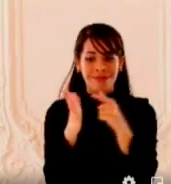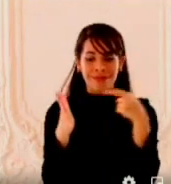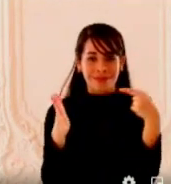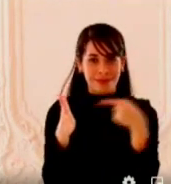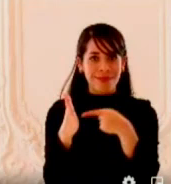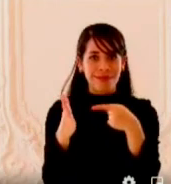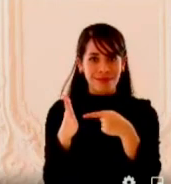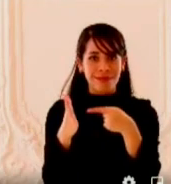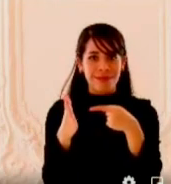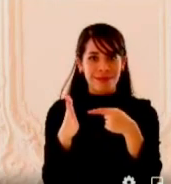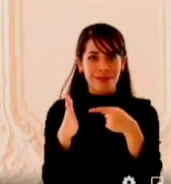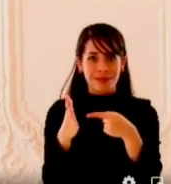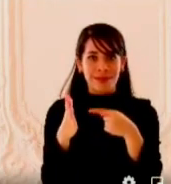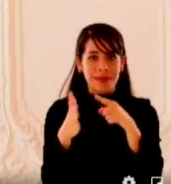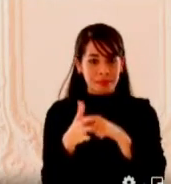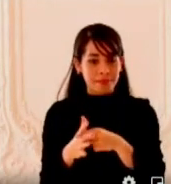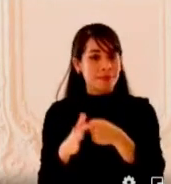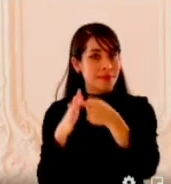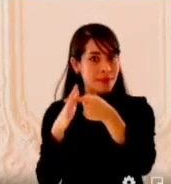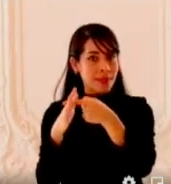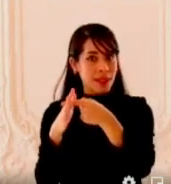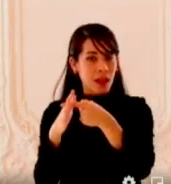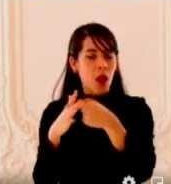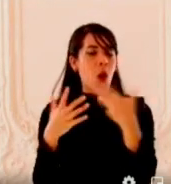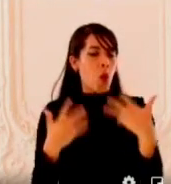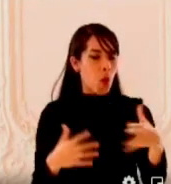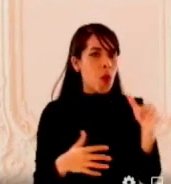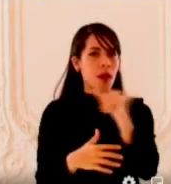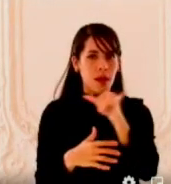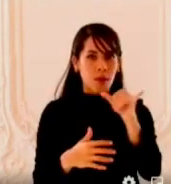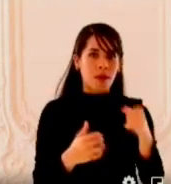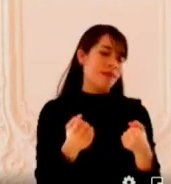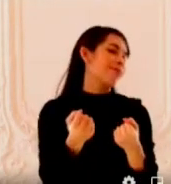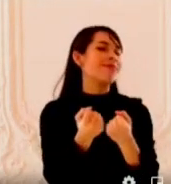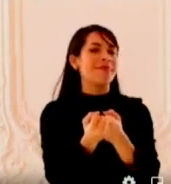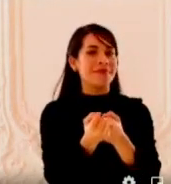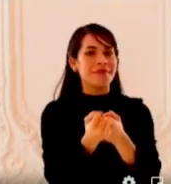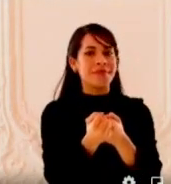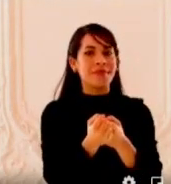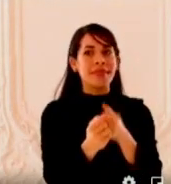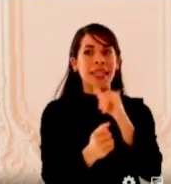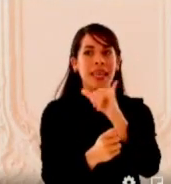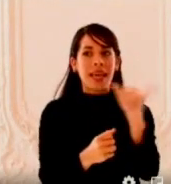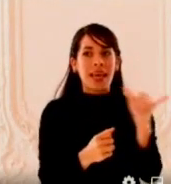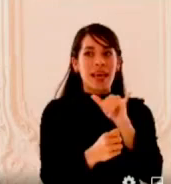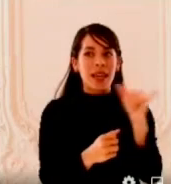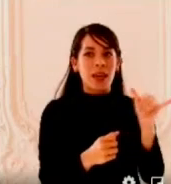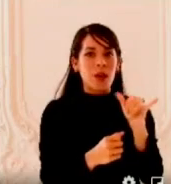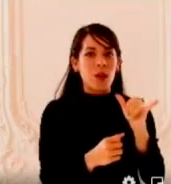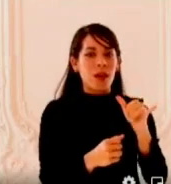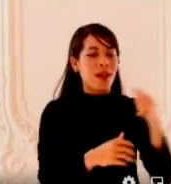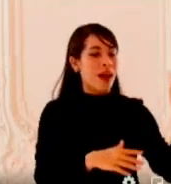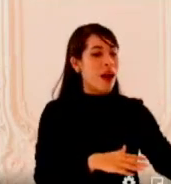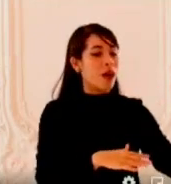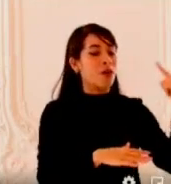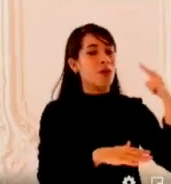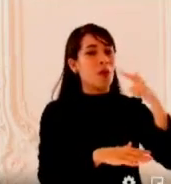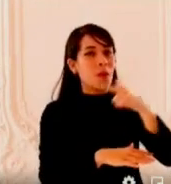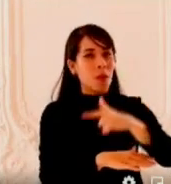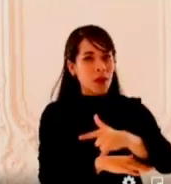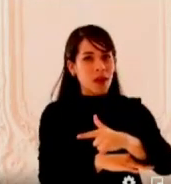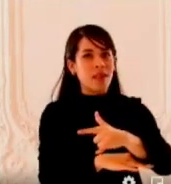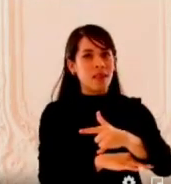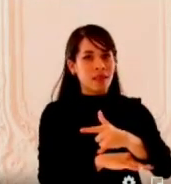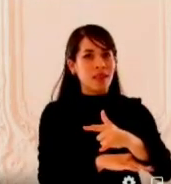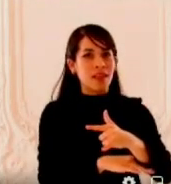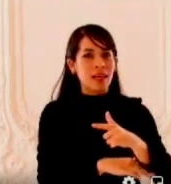vida a esa P3. De igual manera, en el área de los aeropuertos regionales se ha